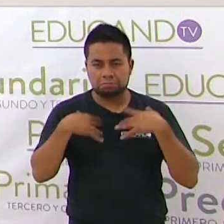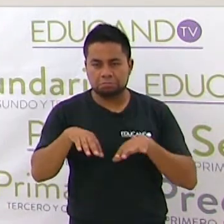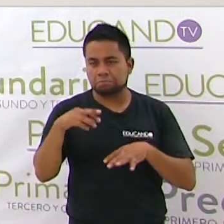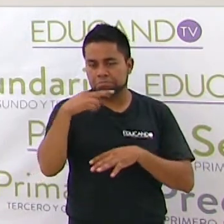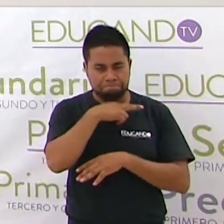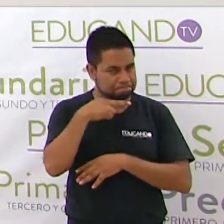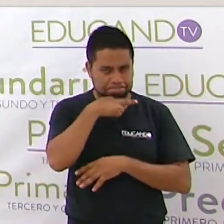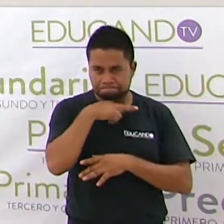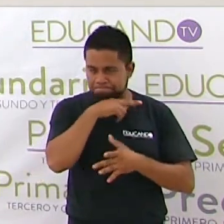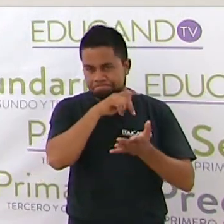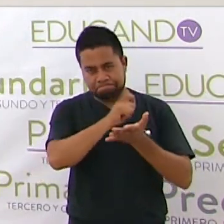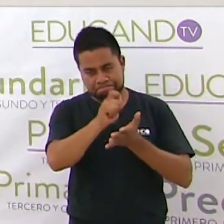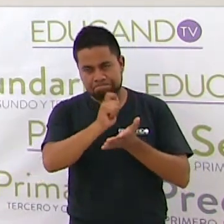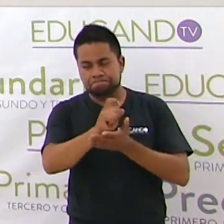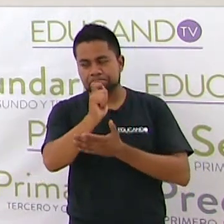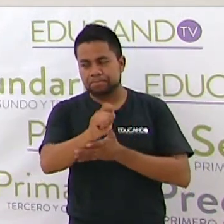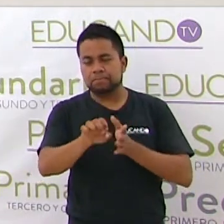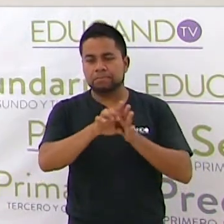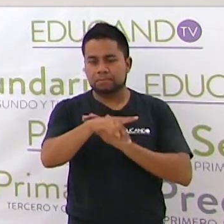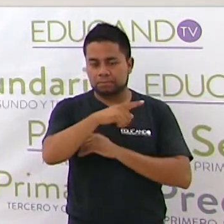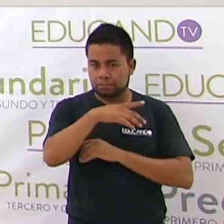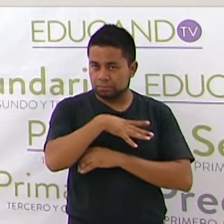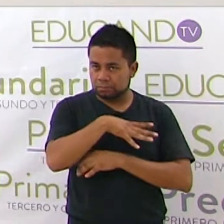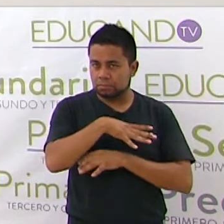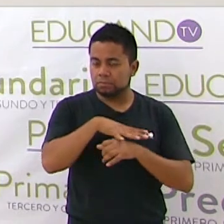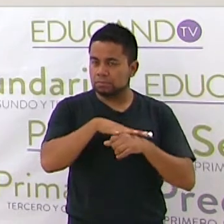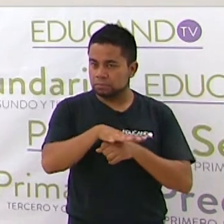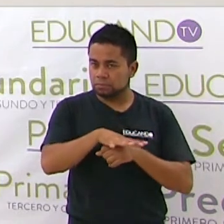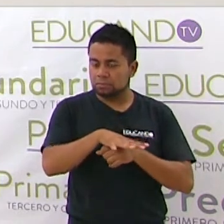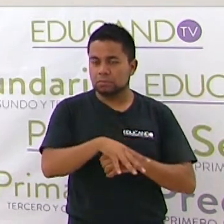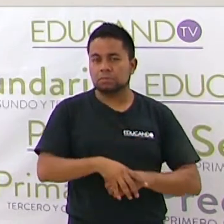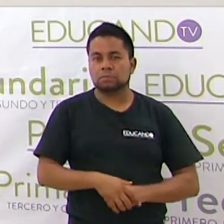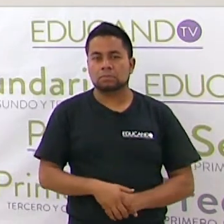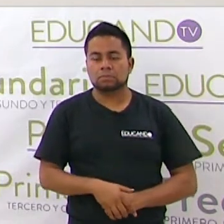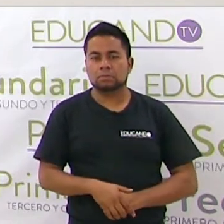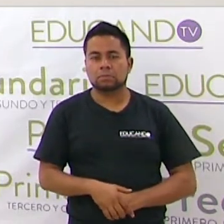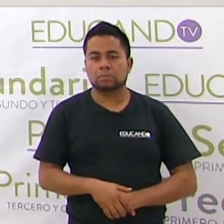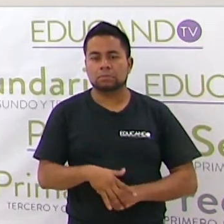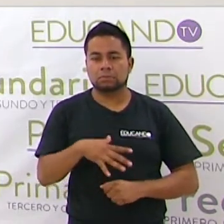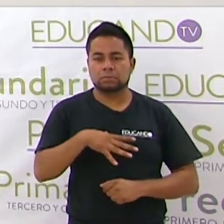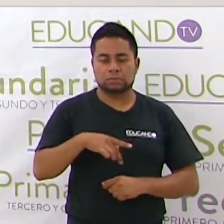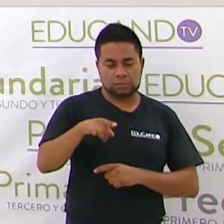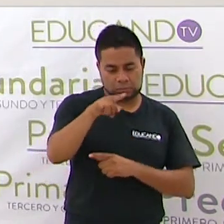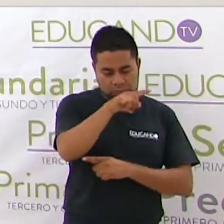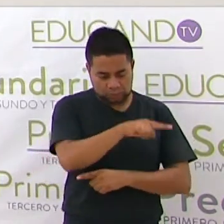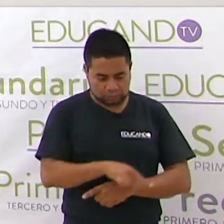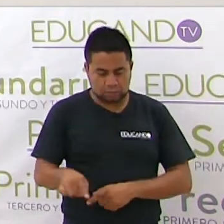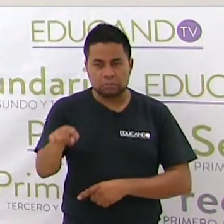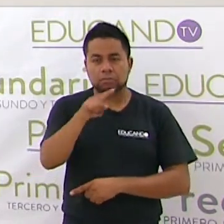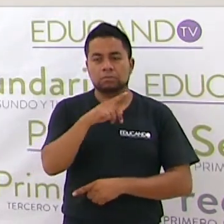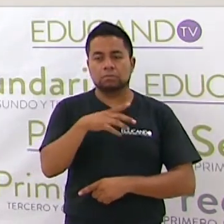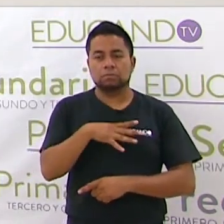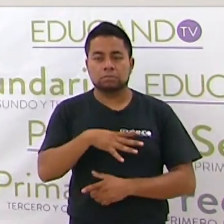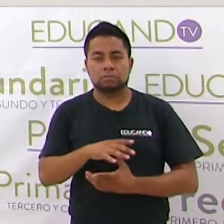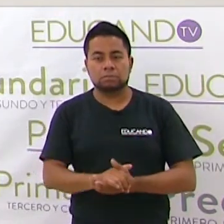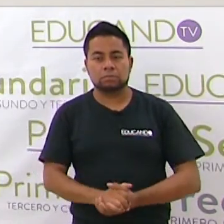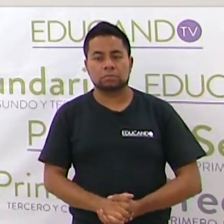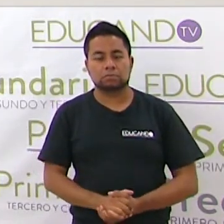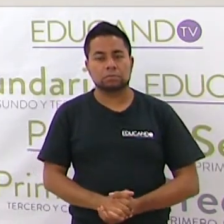gráfico rapidísimo. Es decir, aquí tengo una circunferencia